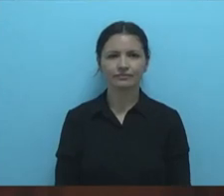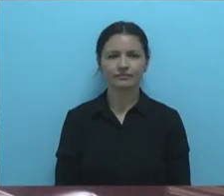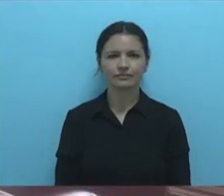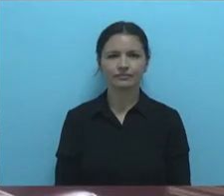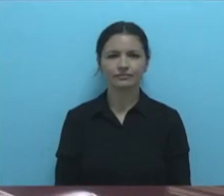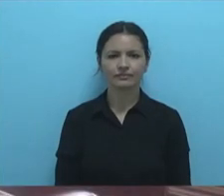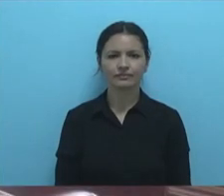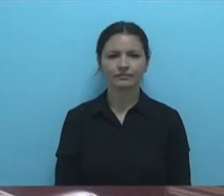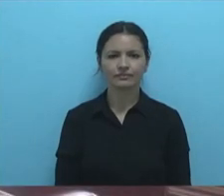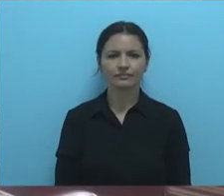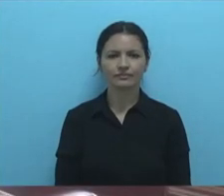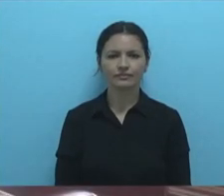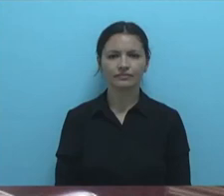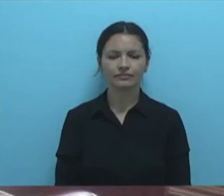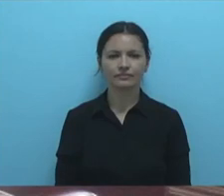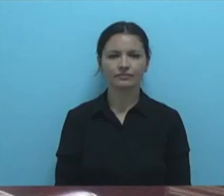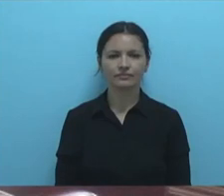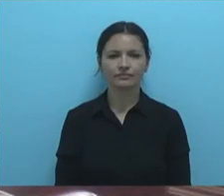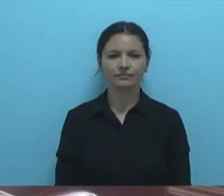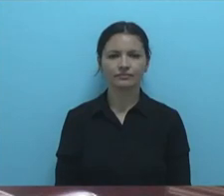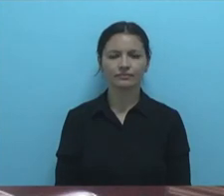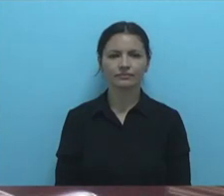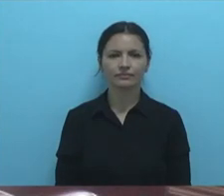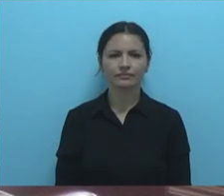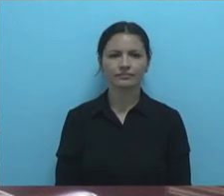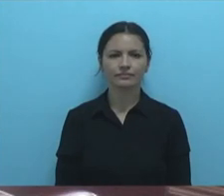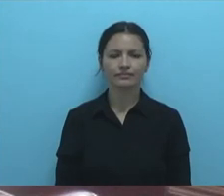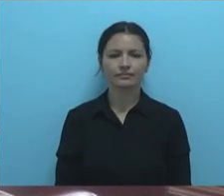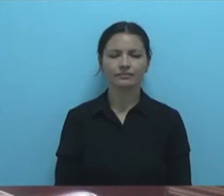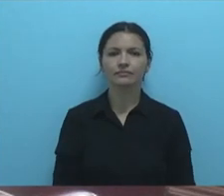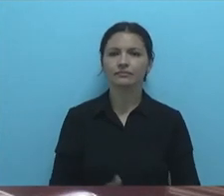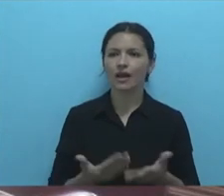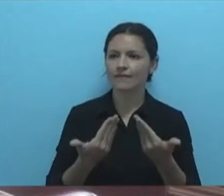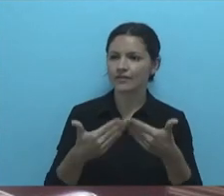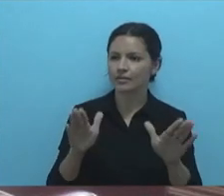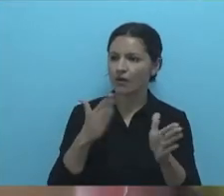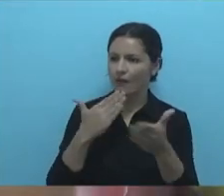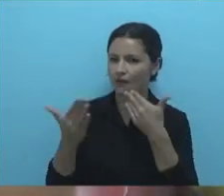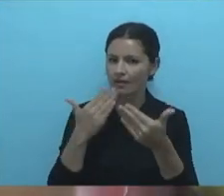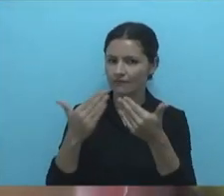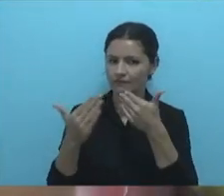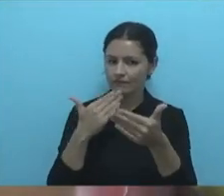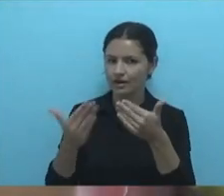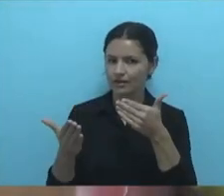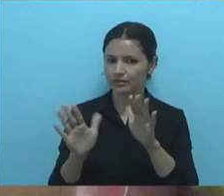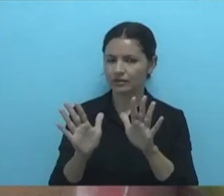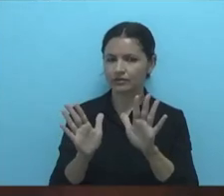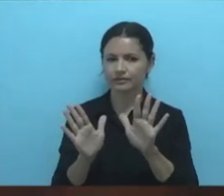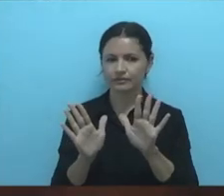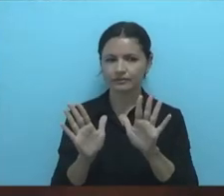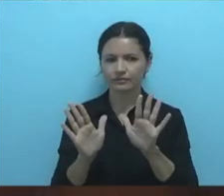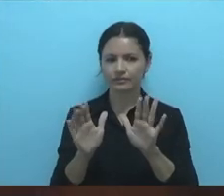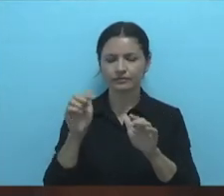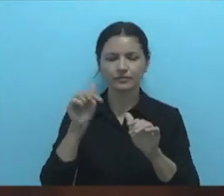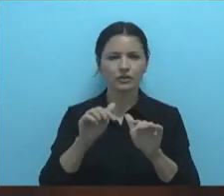sí diputado sosteniendo o si abrimos el debate vamos a hacer un debate de ida y vuelta mire estamos en